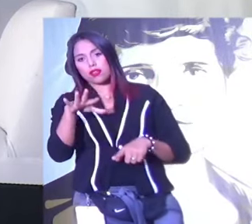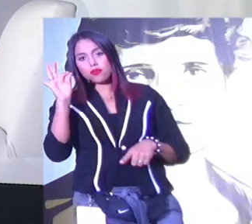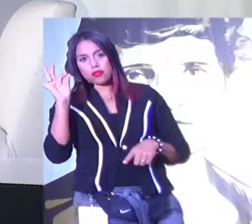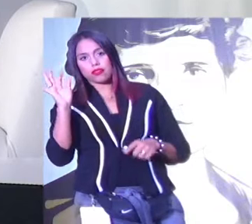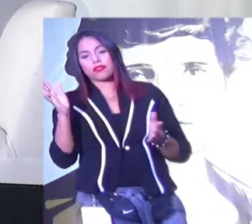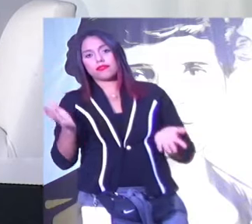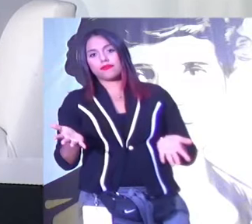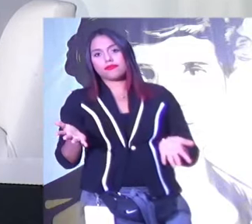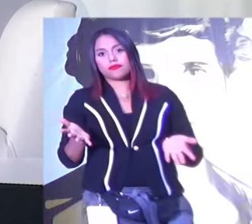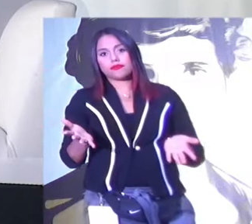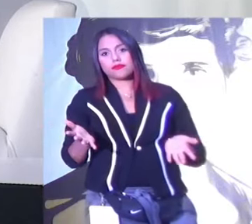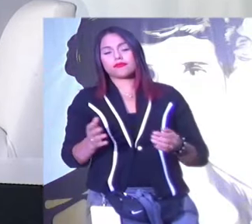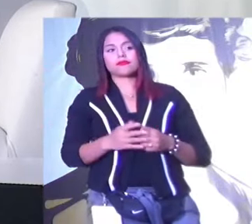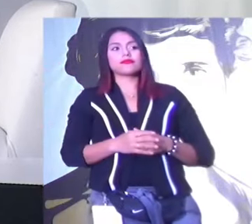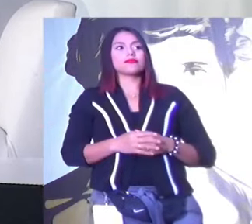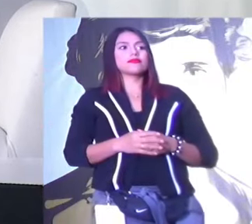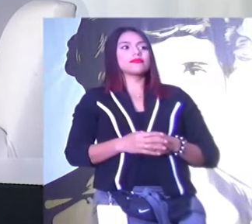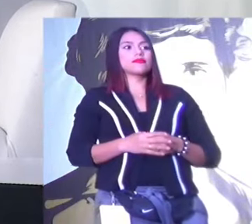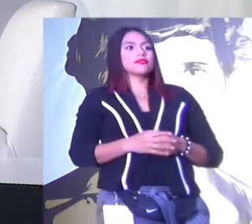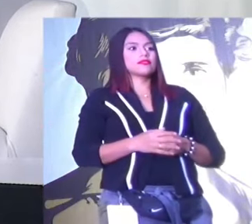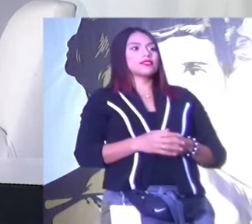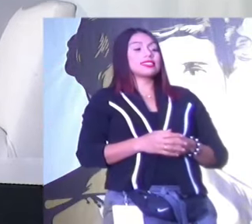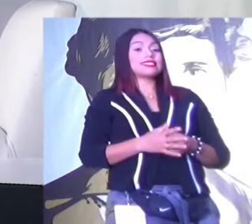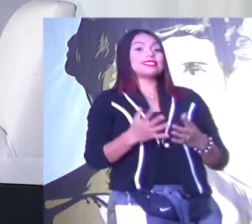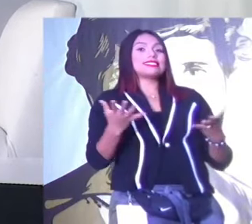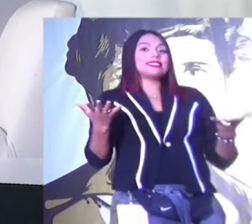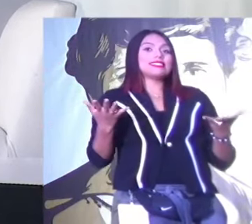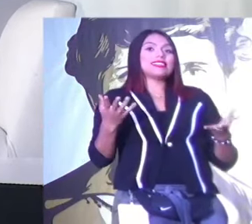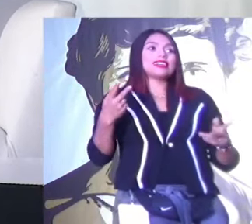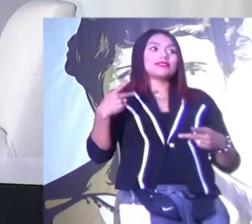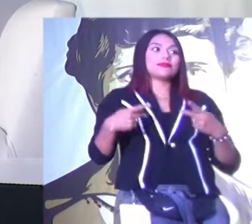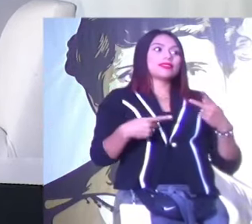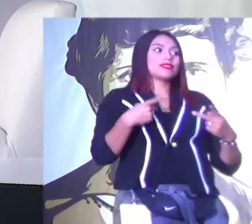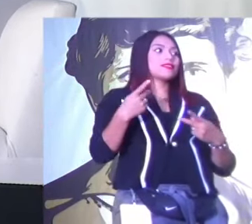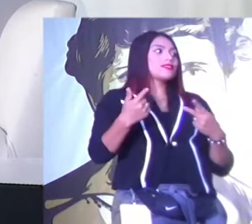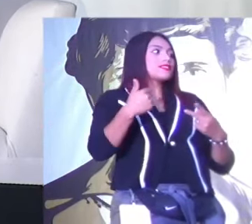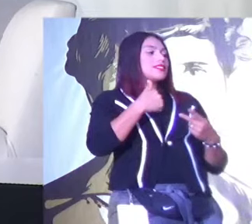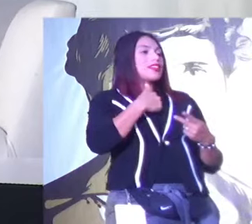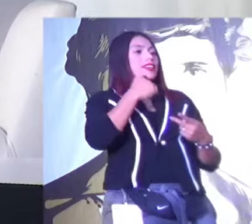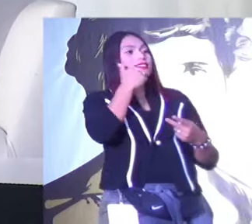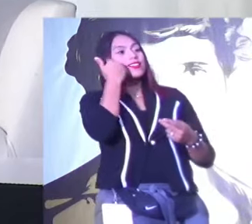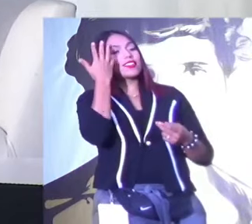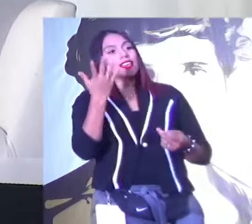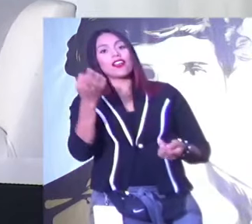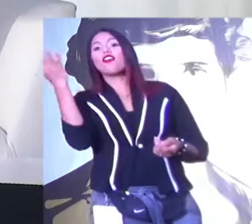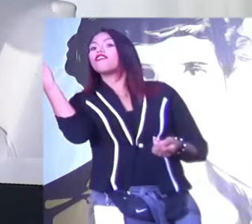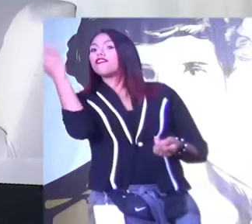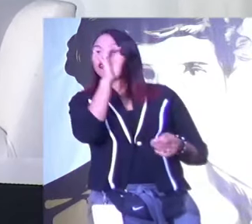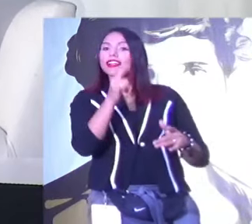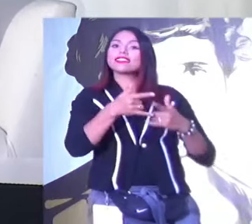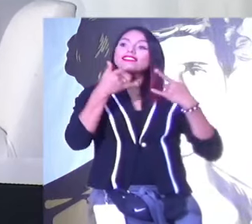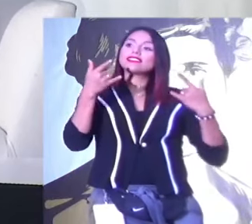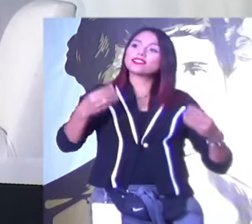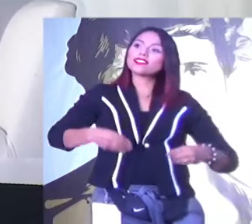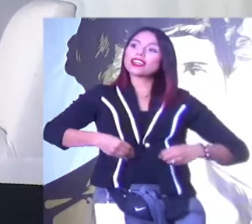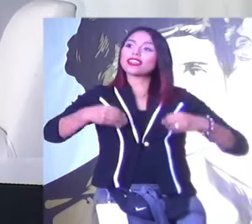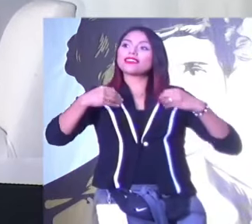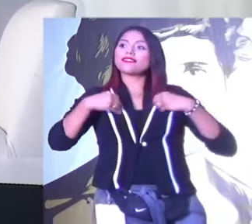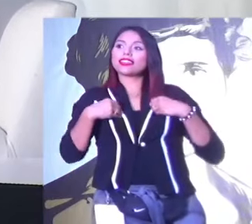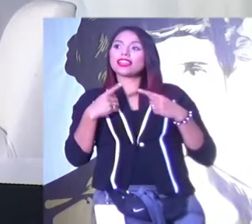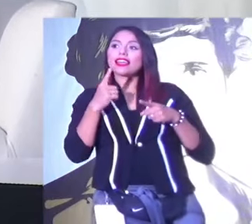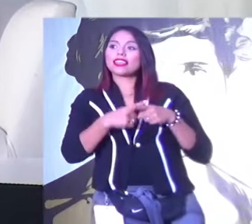o intérprete de solista. No, pues qué gran pregunta. Si yo escribiera una falsa biografía, ¿de quién sería? Pues